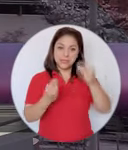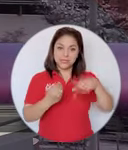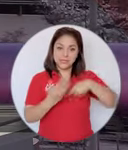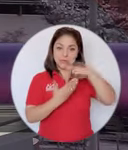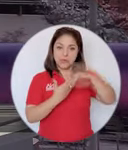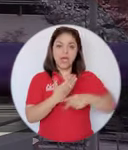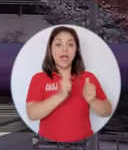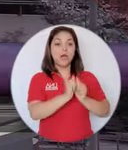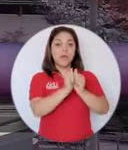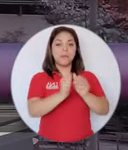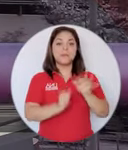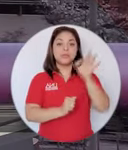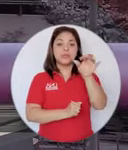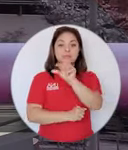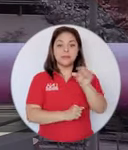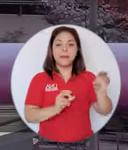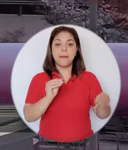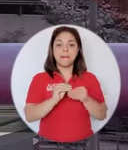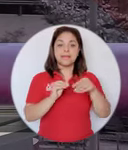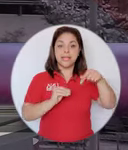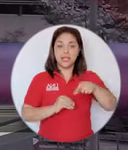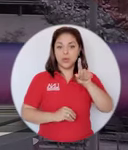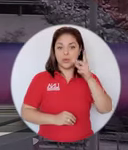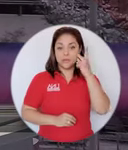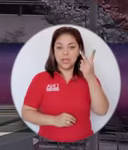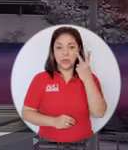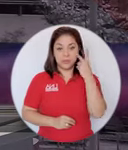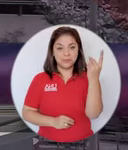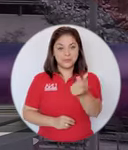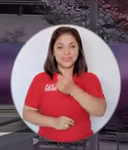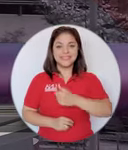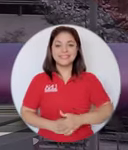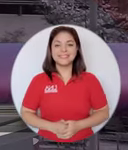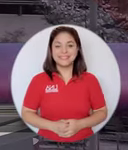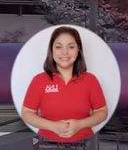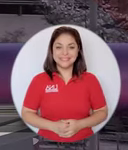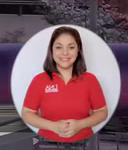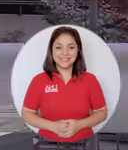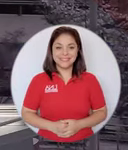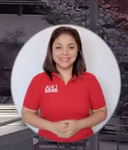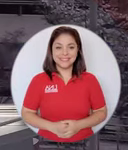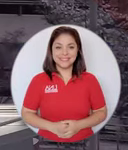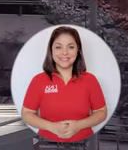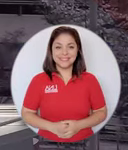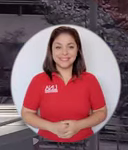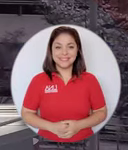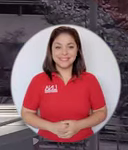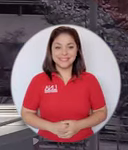aprendido mucho en este programa y que nos acompañen la próxima semana con más aquí en Una Mirada. Hasta pronto.